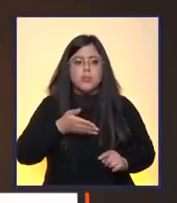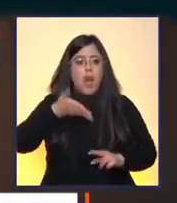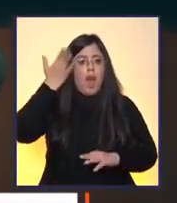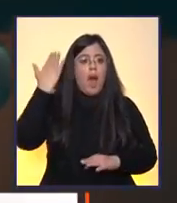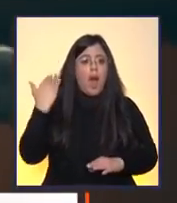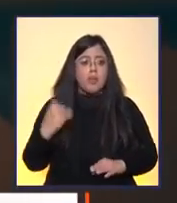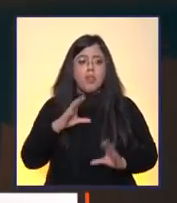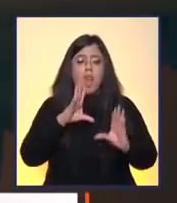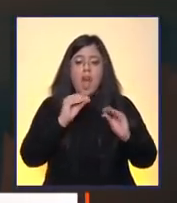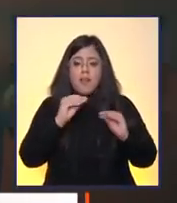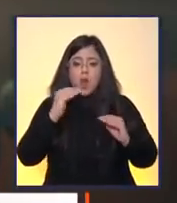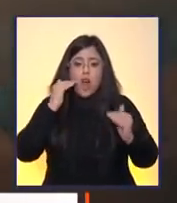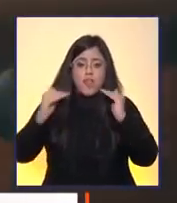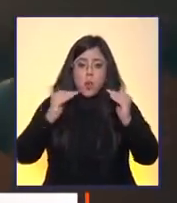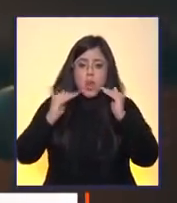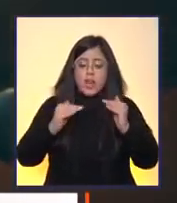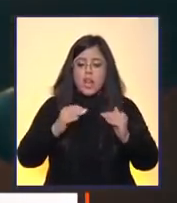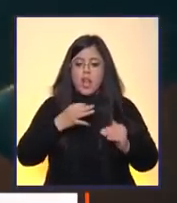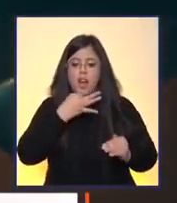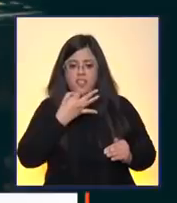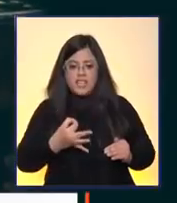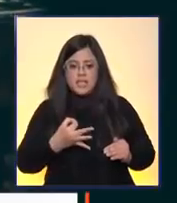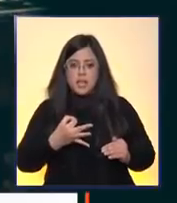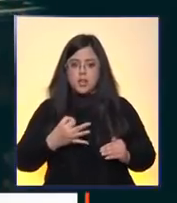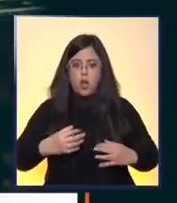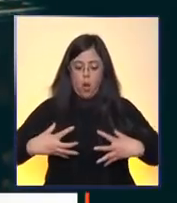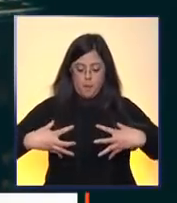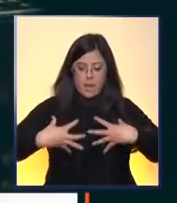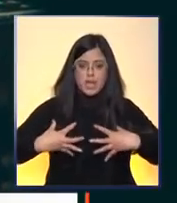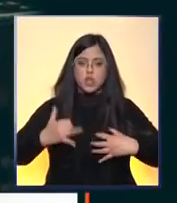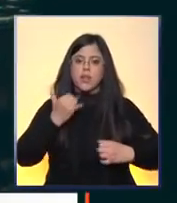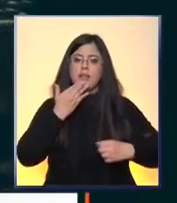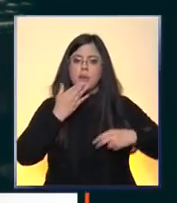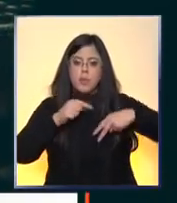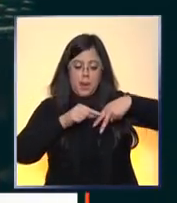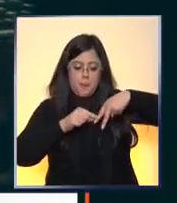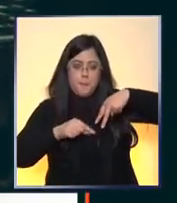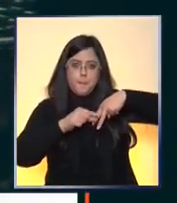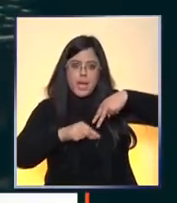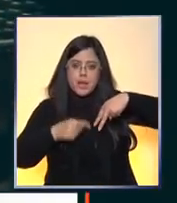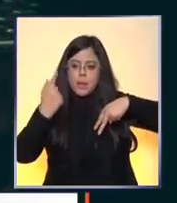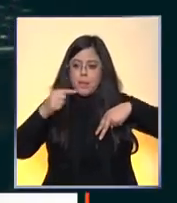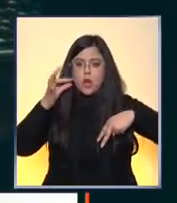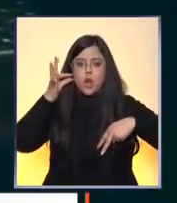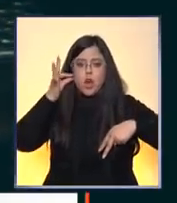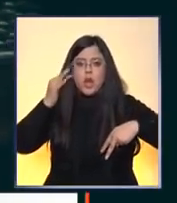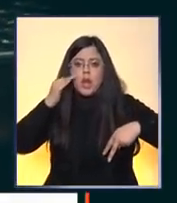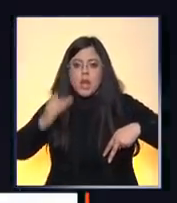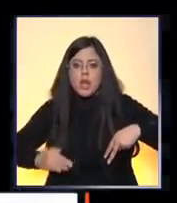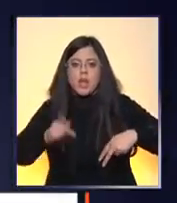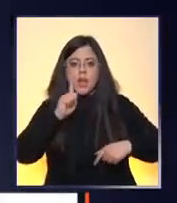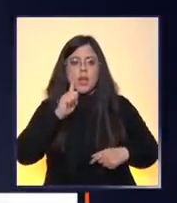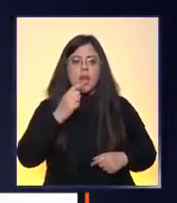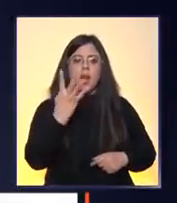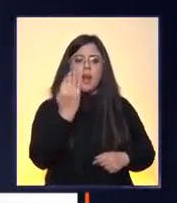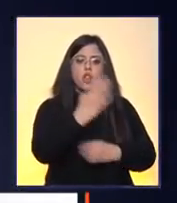metro, acerca de sus piernas y de sus gomas, señalando que tenía 14 años. Esa es la edad en que más se fijaba.